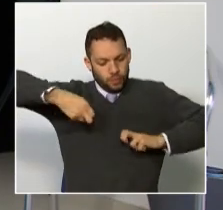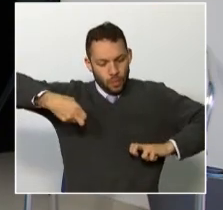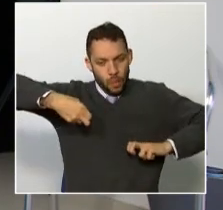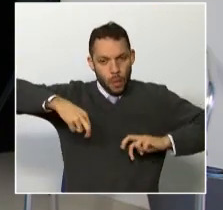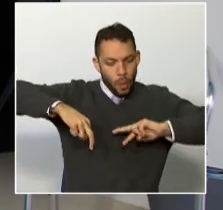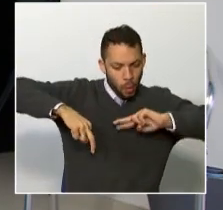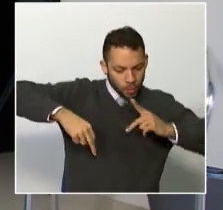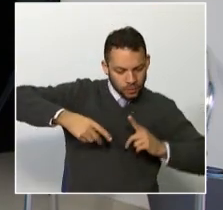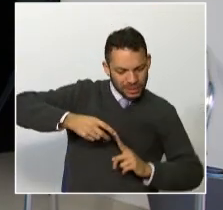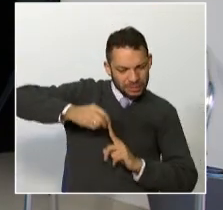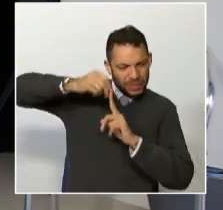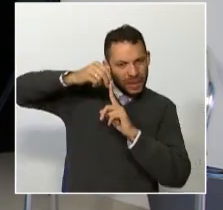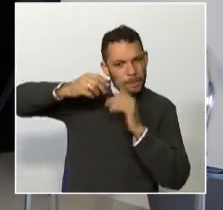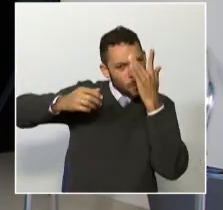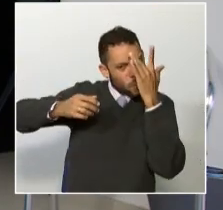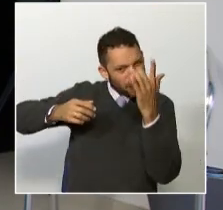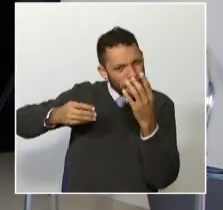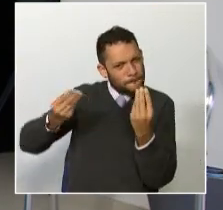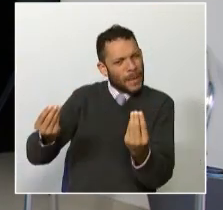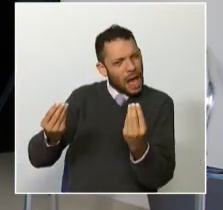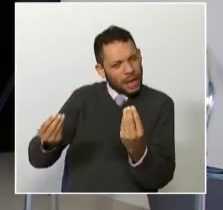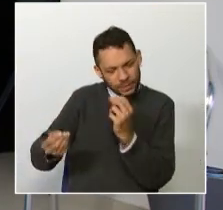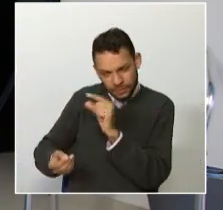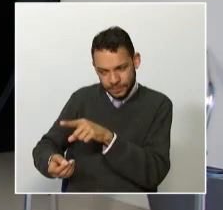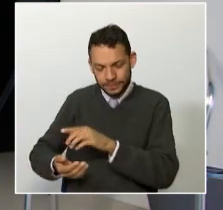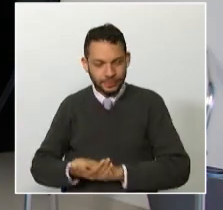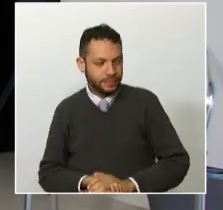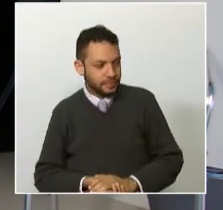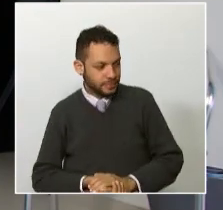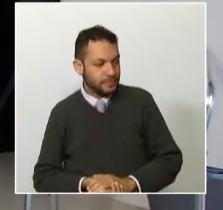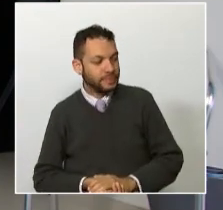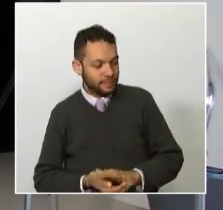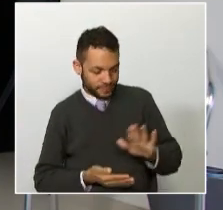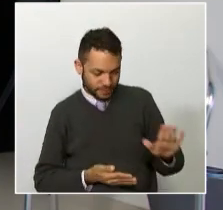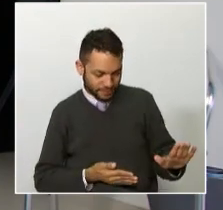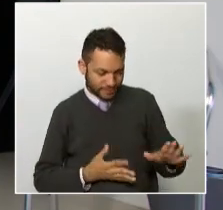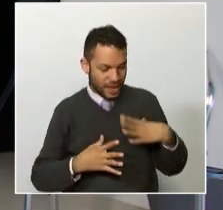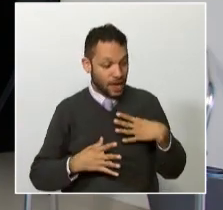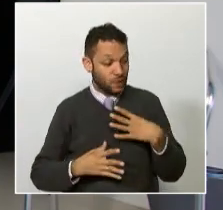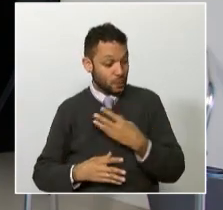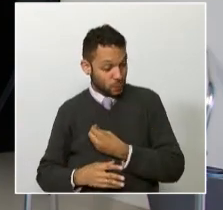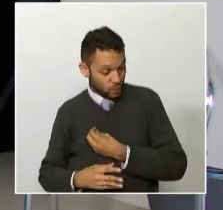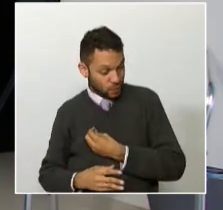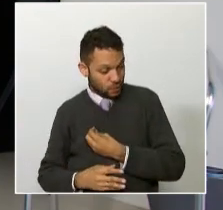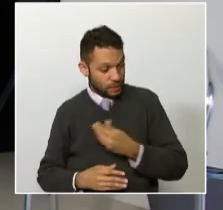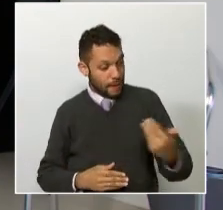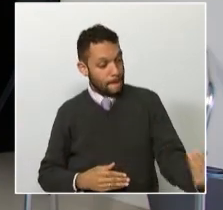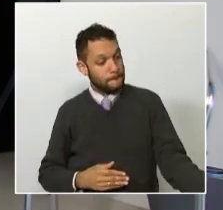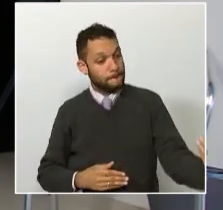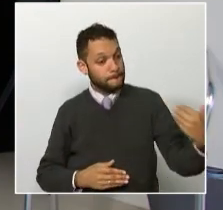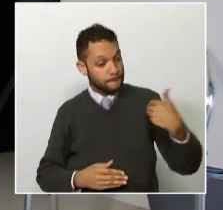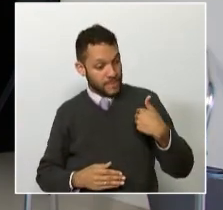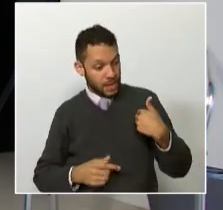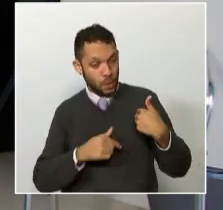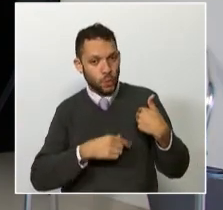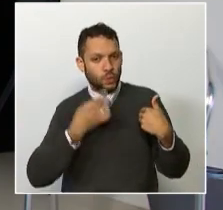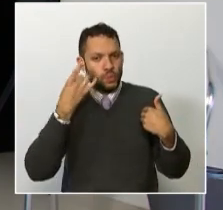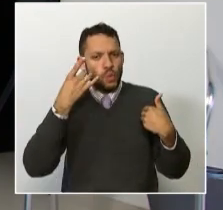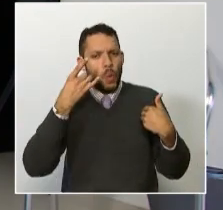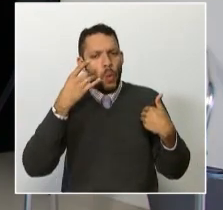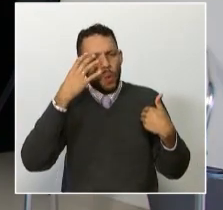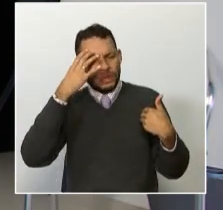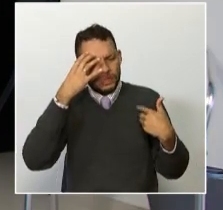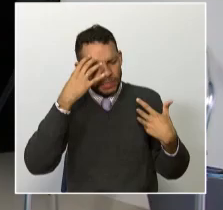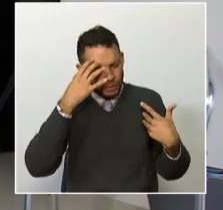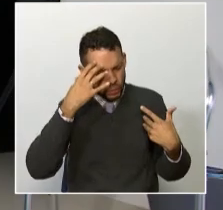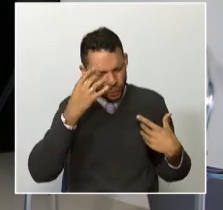fisioterapeuta. ¿Por qué? ¿Para qué, doctora Adriana? Bueno, es que no podemos olvidar que su motivo de consulta era ese dolor,